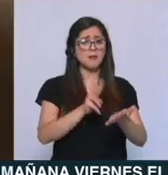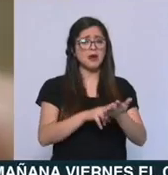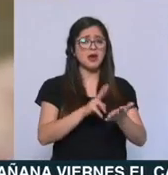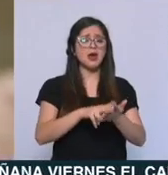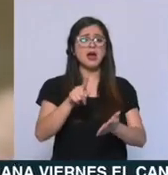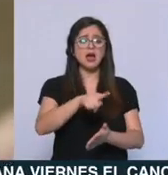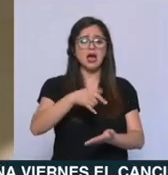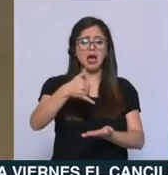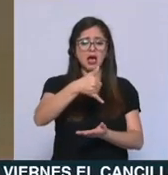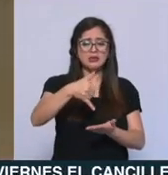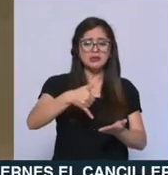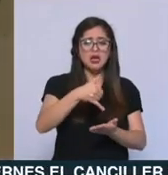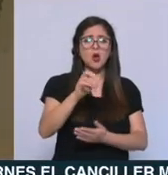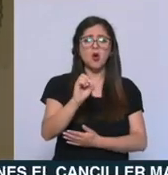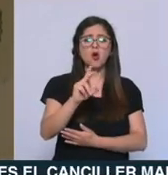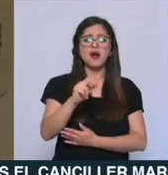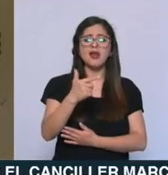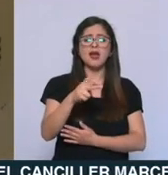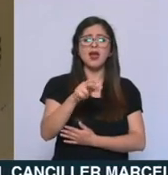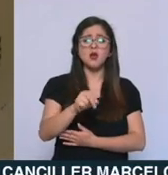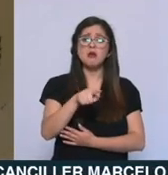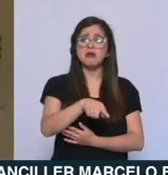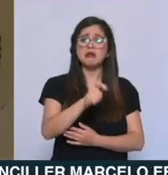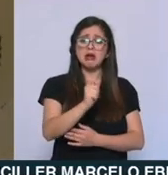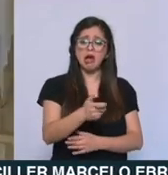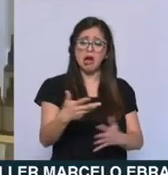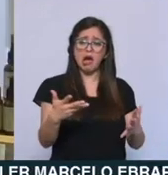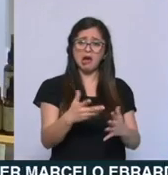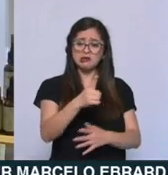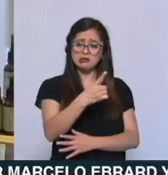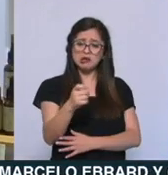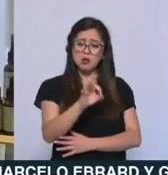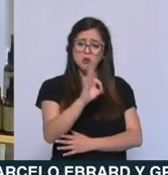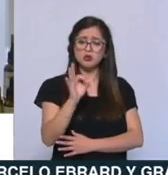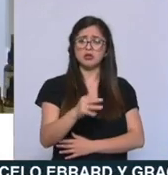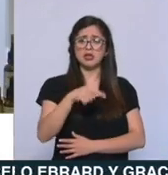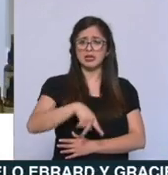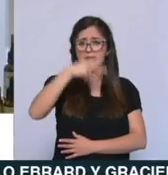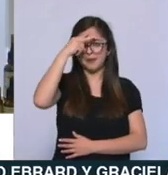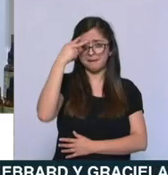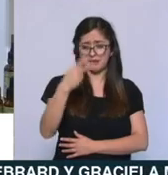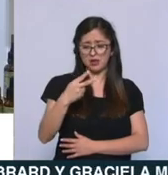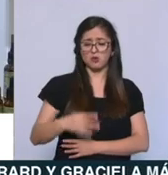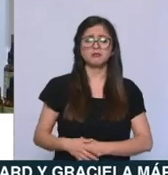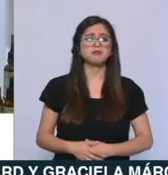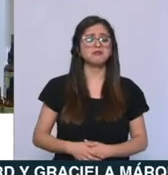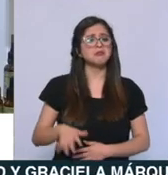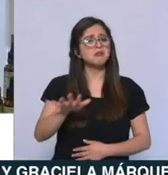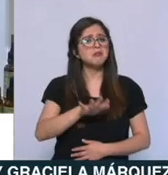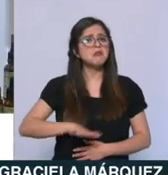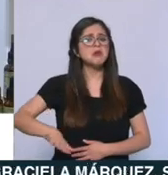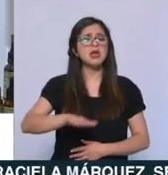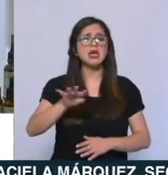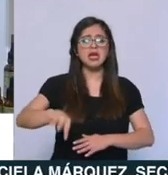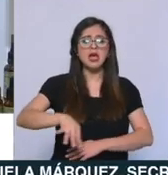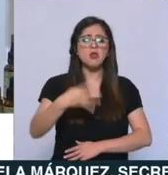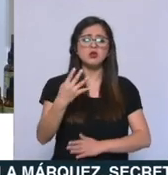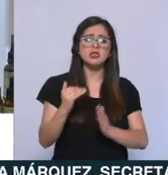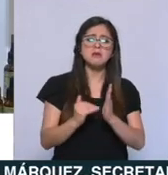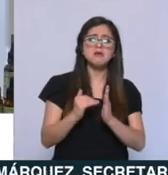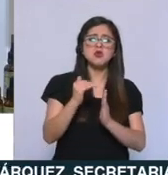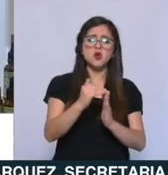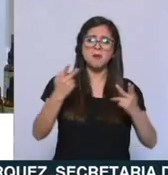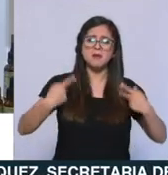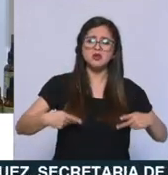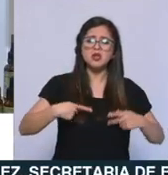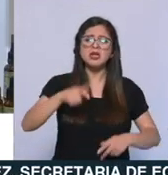orégano, producto 100% mexicano. Por ejemplo, en nuestro México hay más de 14 millones de personas con alergias. Y este